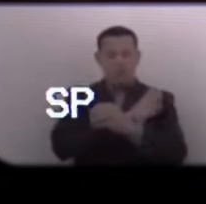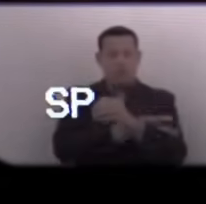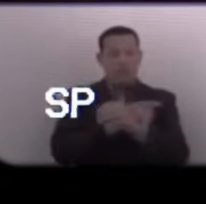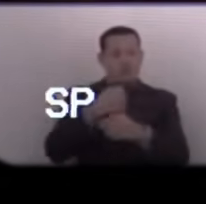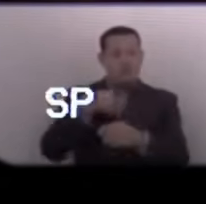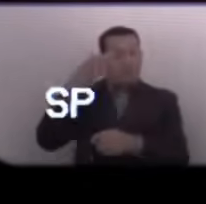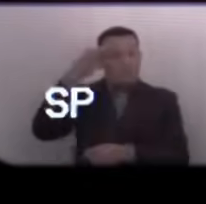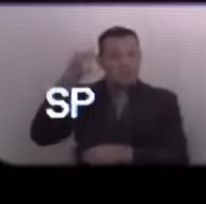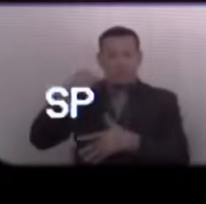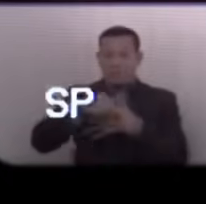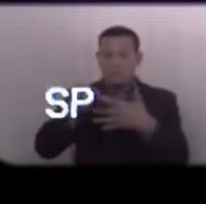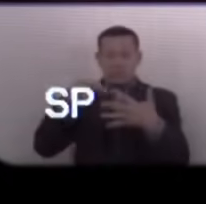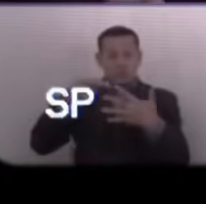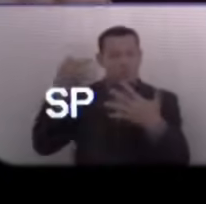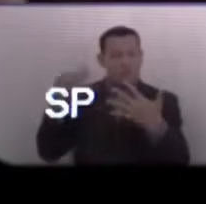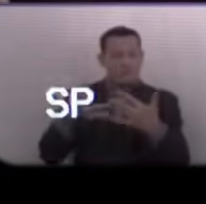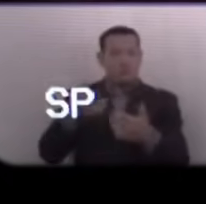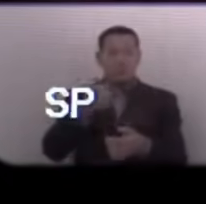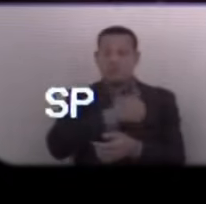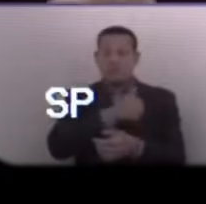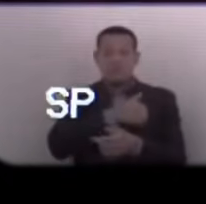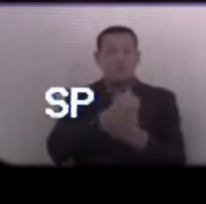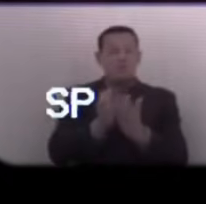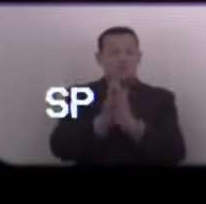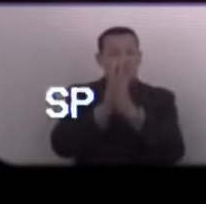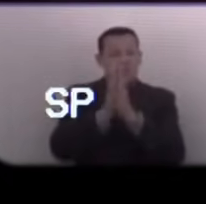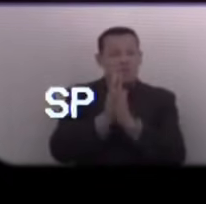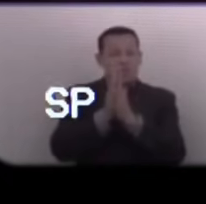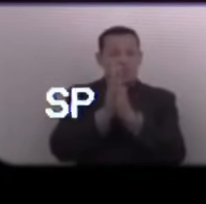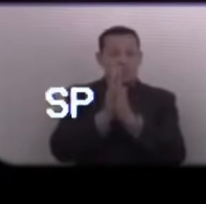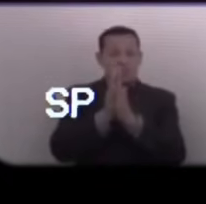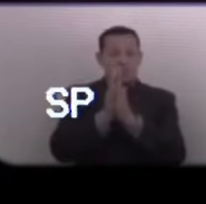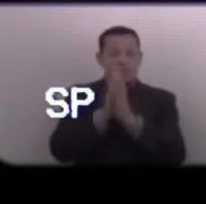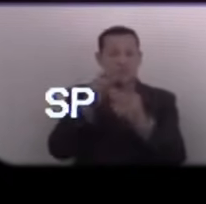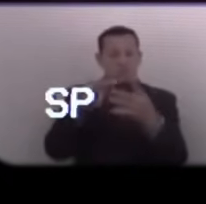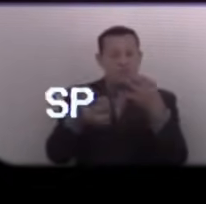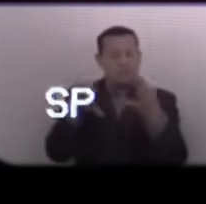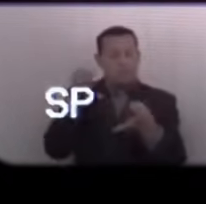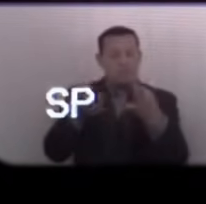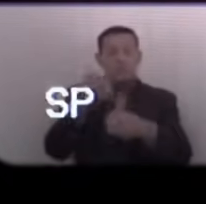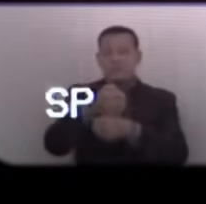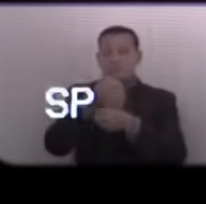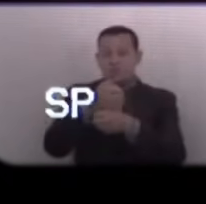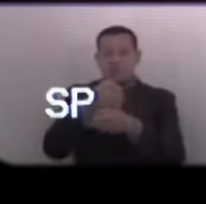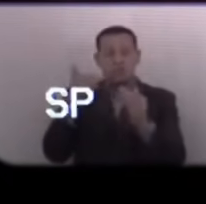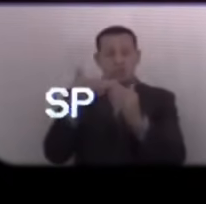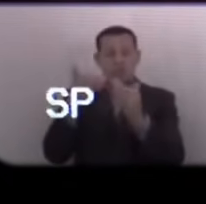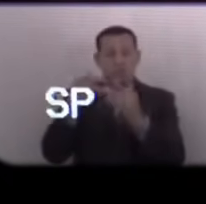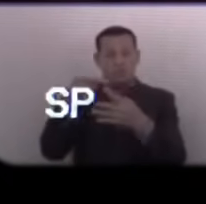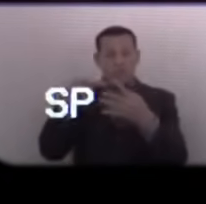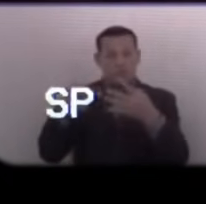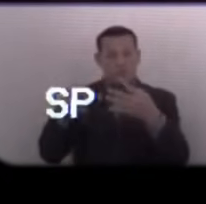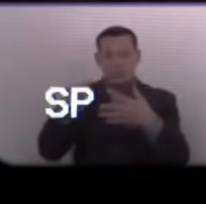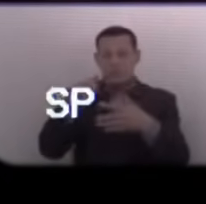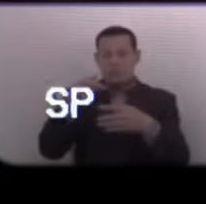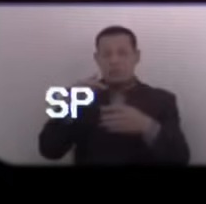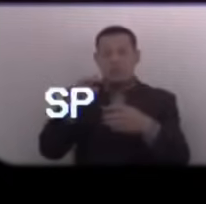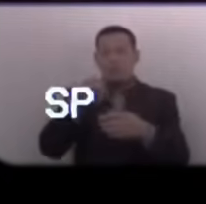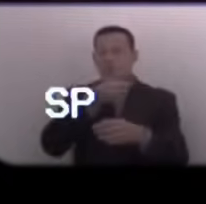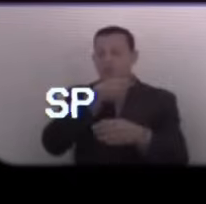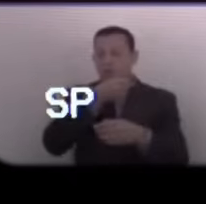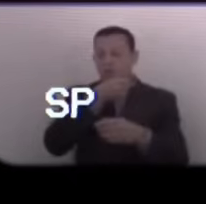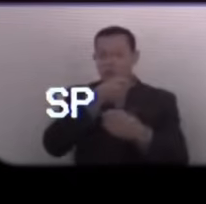esta Asamblea Legislativa debería pedir al ramo de justicia y de seguridad, así como al órgano judicial, un